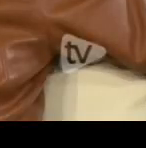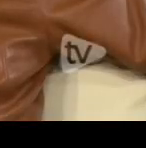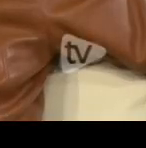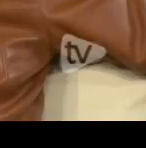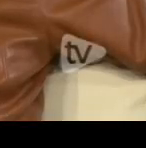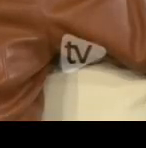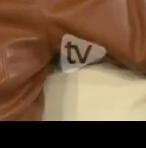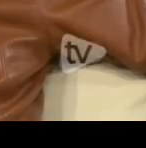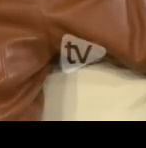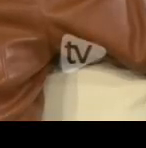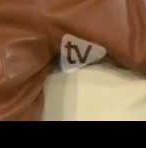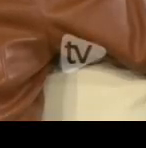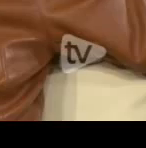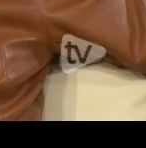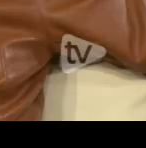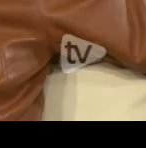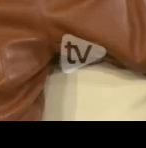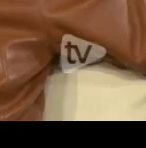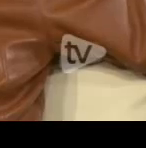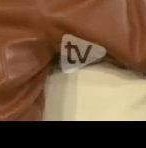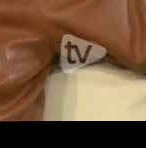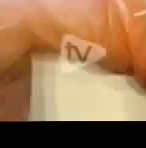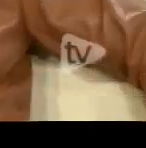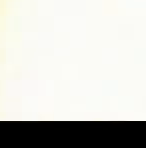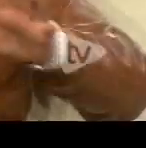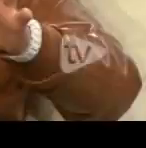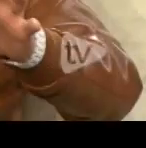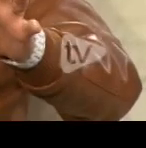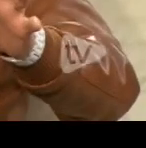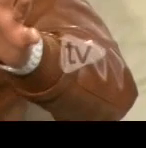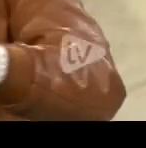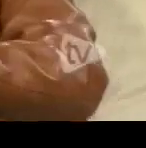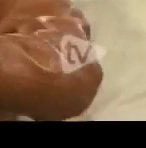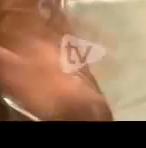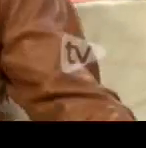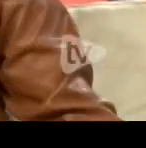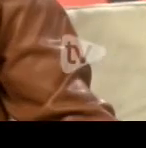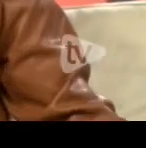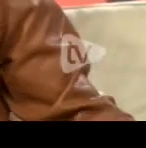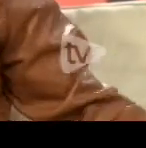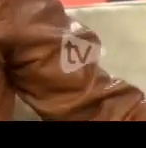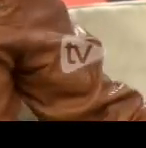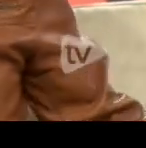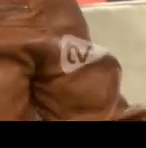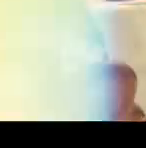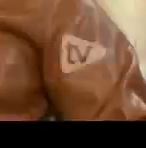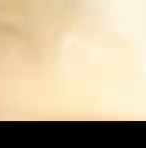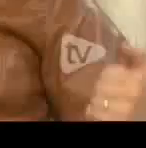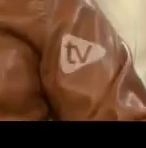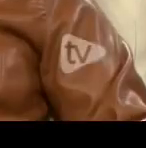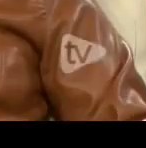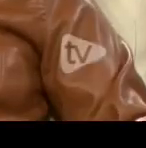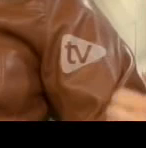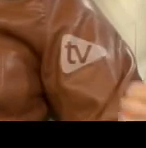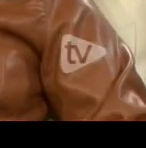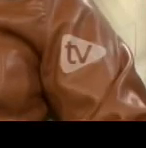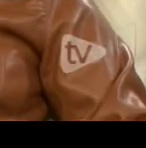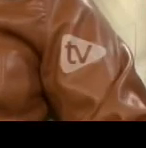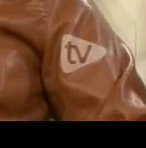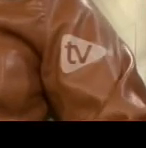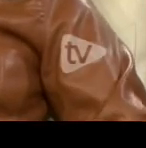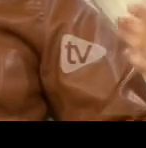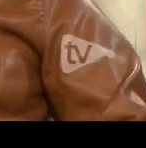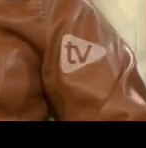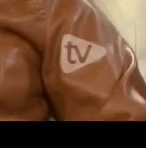que hay ladrones en la derecha, ladrones en la izquierda. También hay gente que hace porquerías en los medios de comunicación, ¿no? Lo que me preocupa